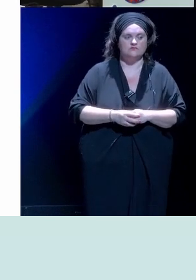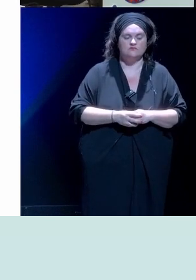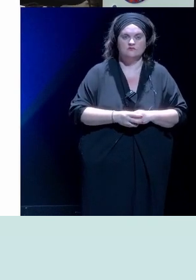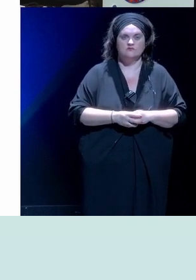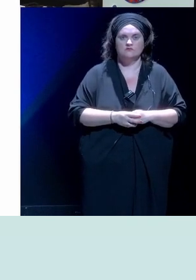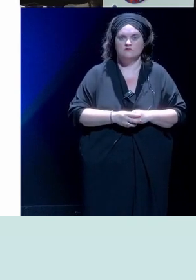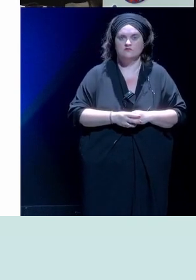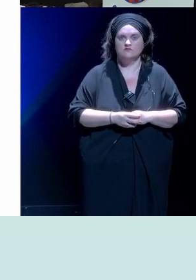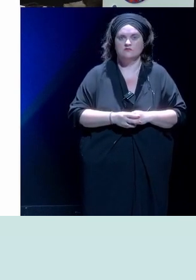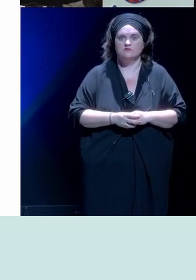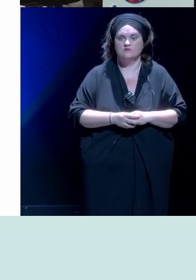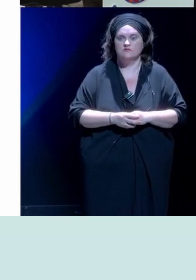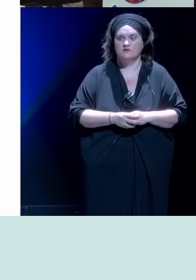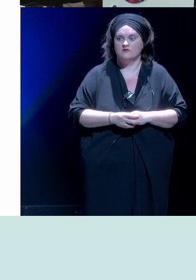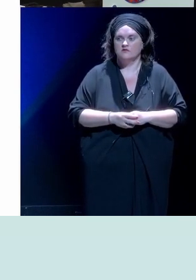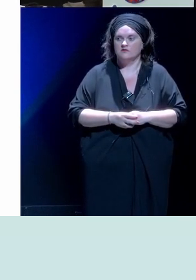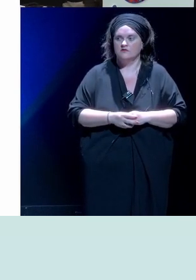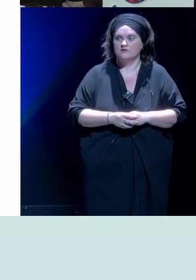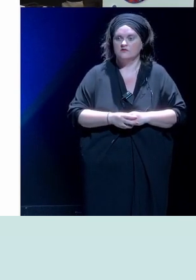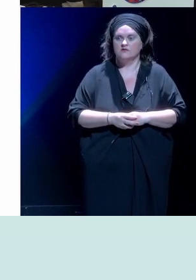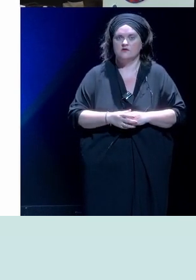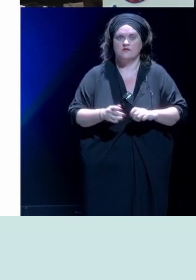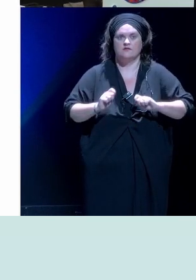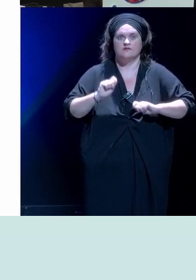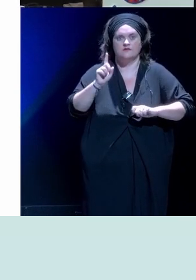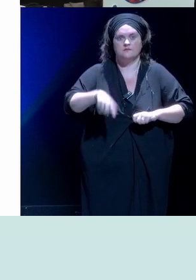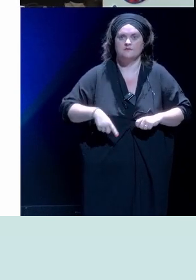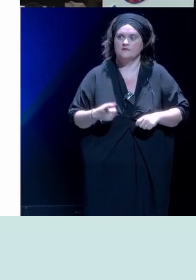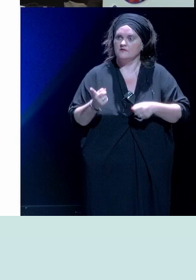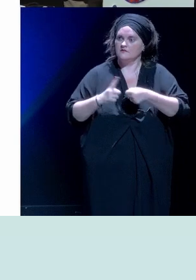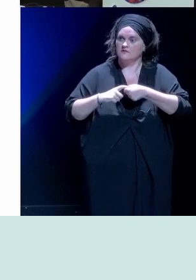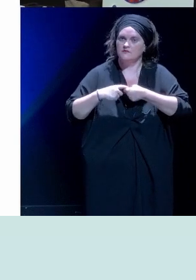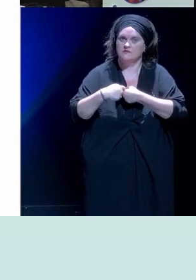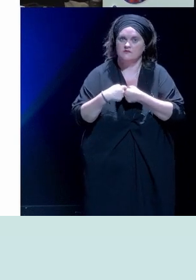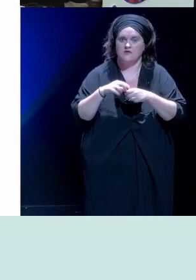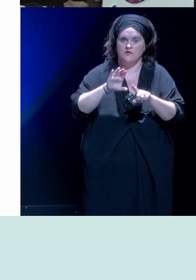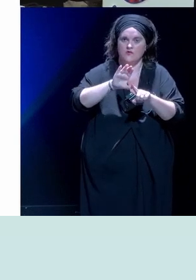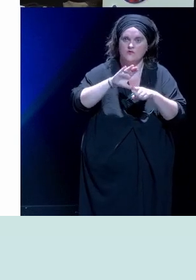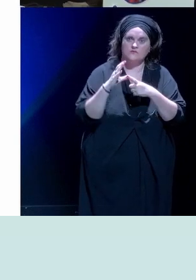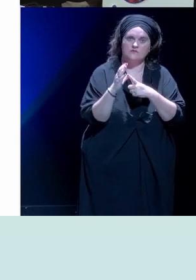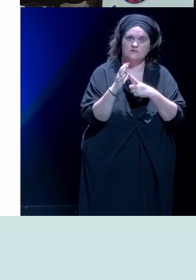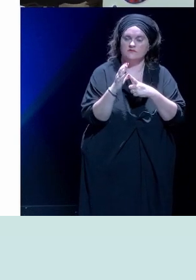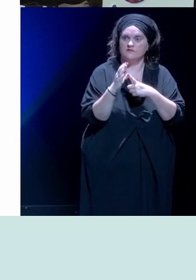también nos permite sentir que podemos participar en esa comunidad formada